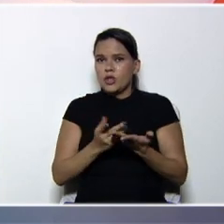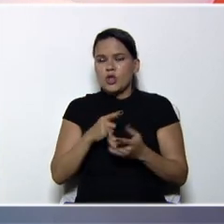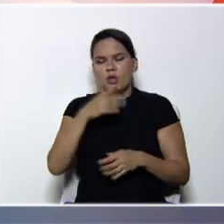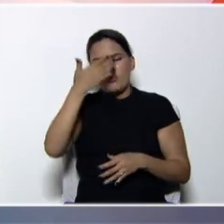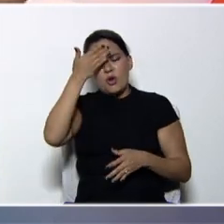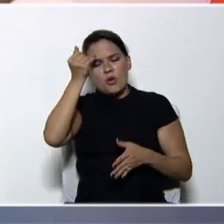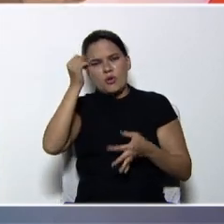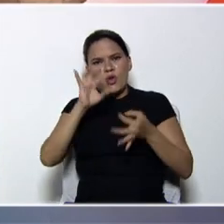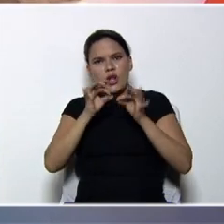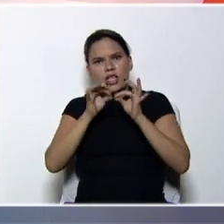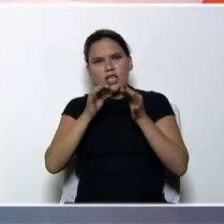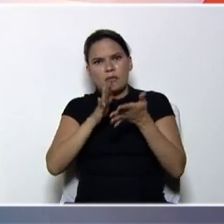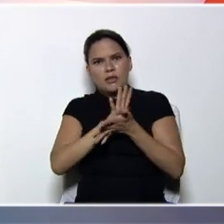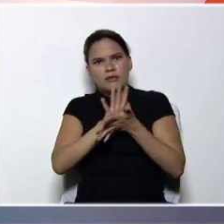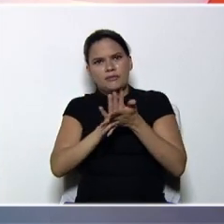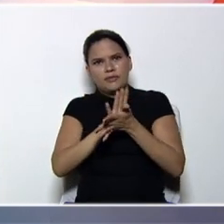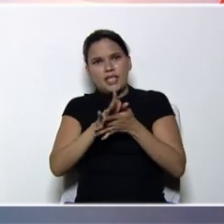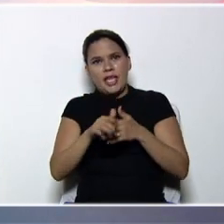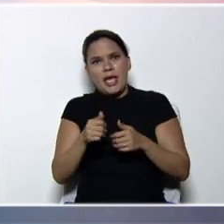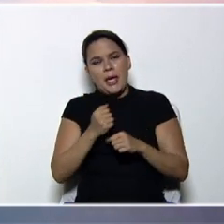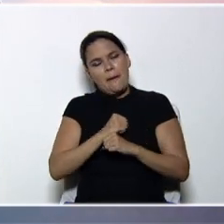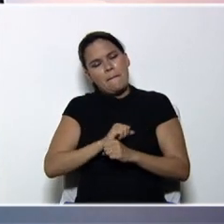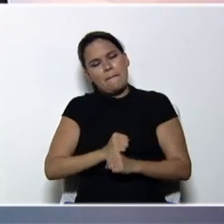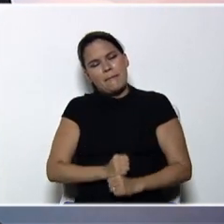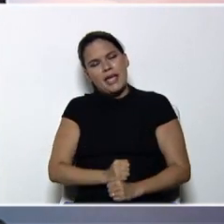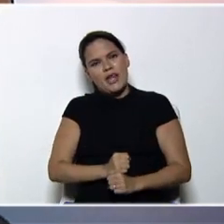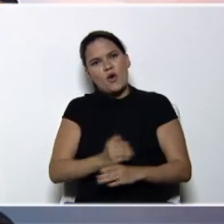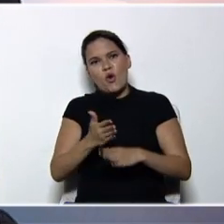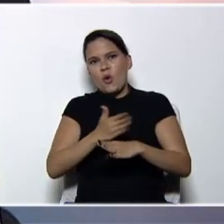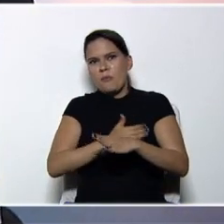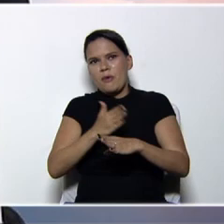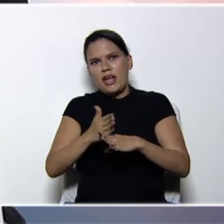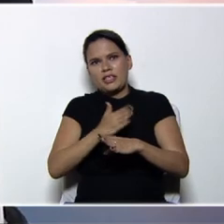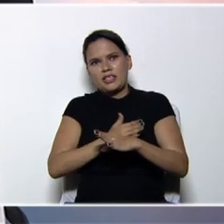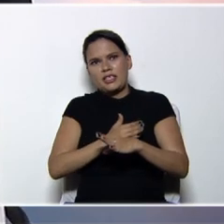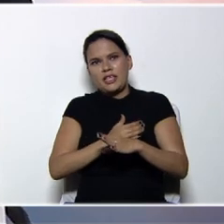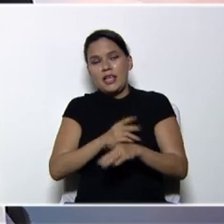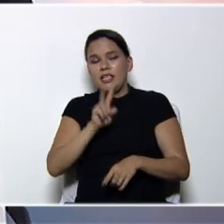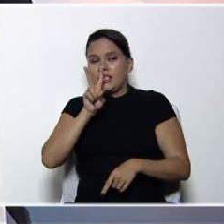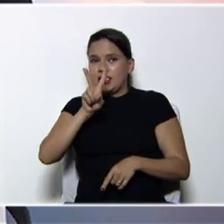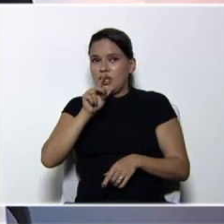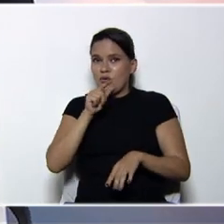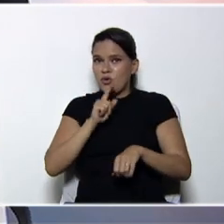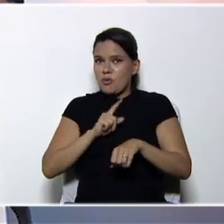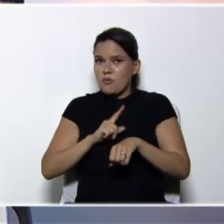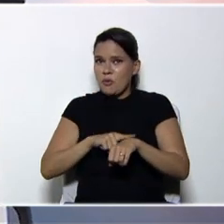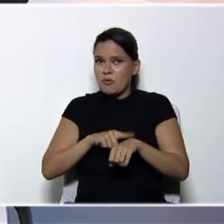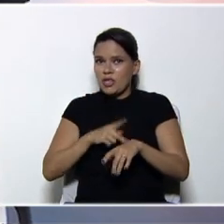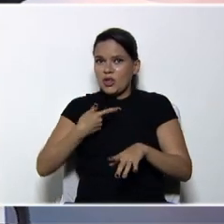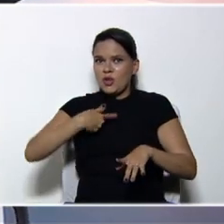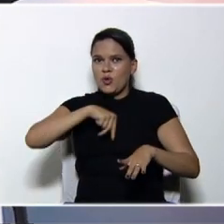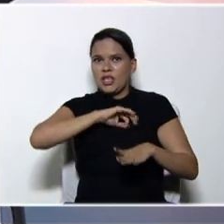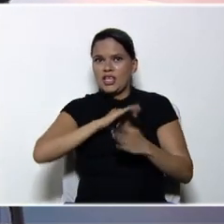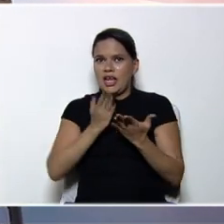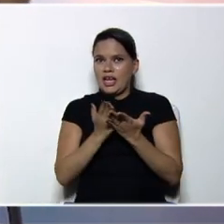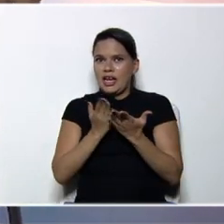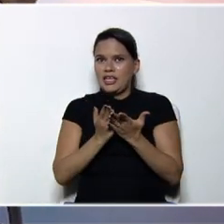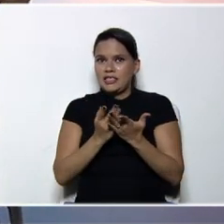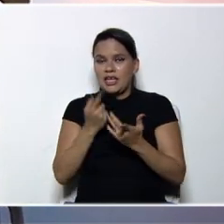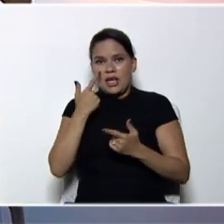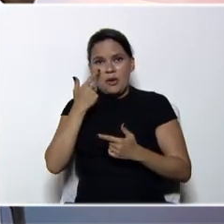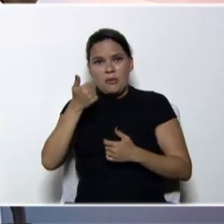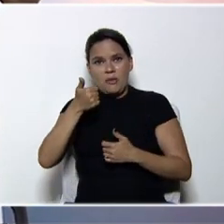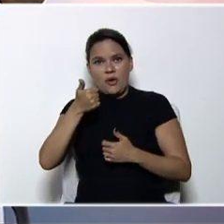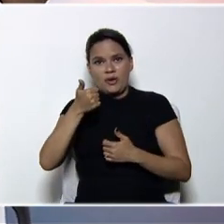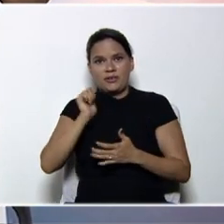Lengua de Señas, a quien le doy las gracias. Espero compartir con ella en persona a partir de este segundo momento nuestras clases, que lo veo más dinámico. Y